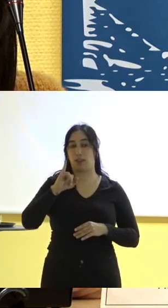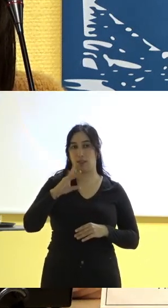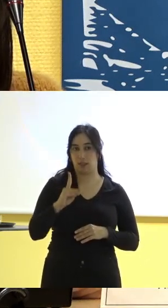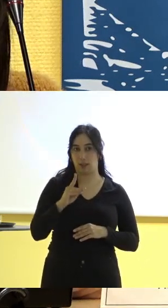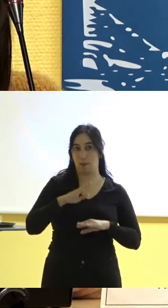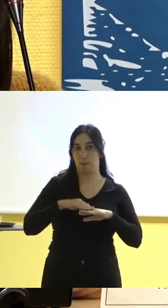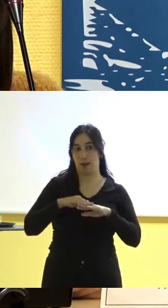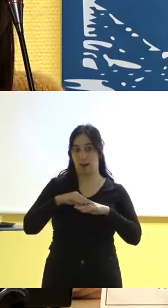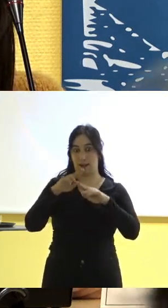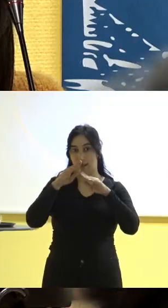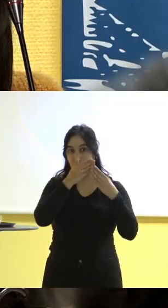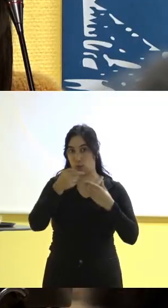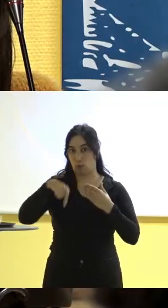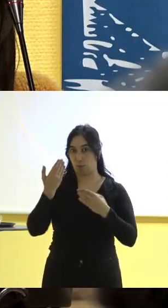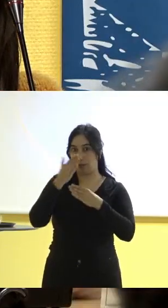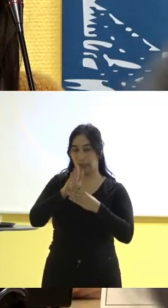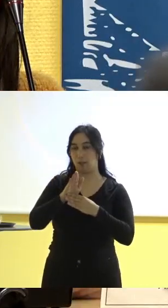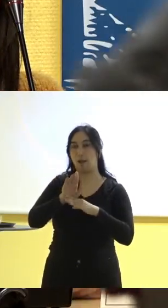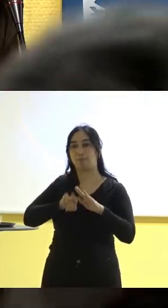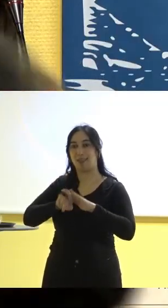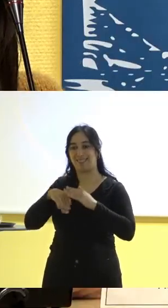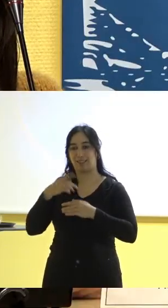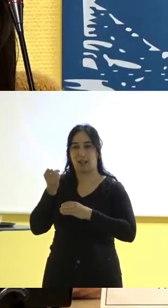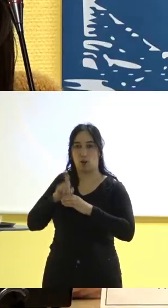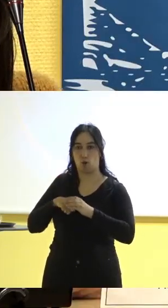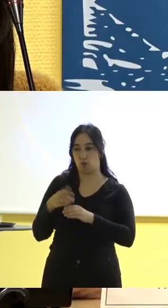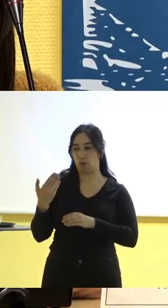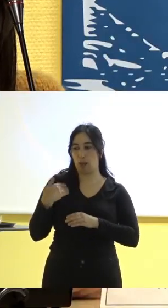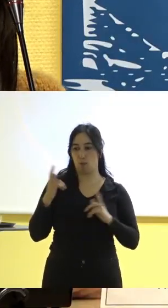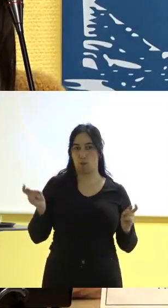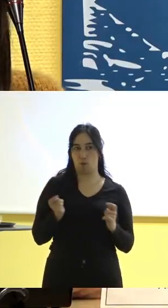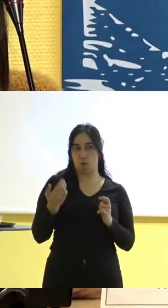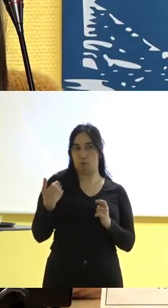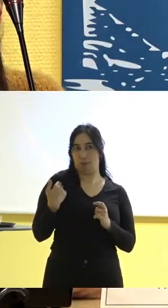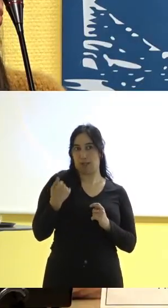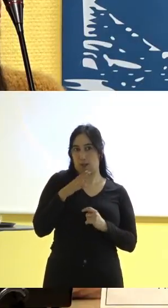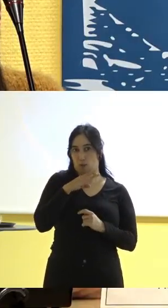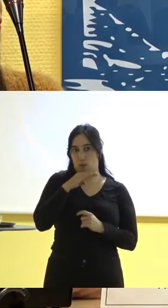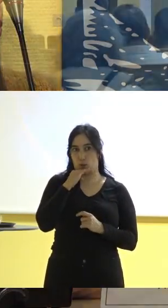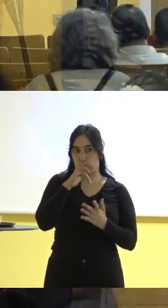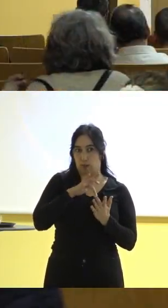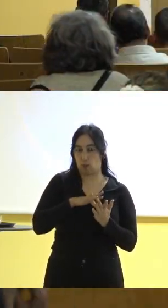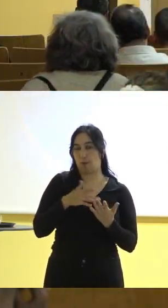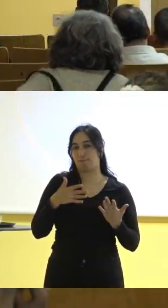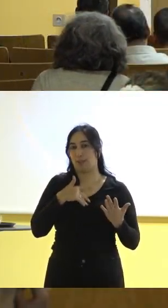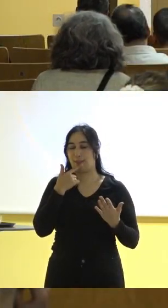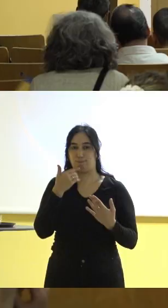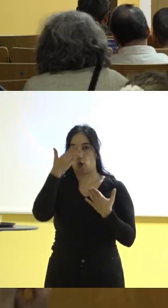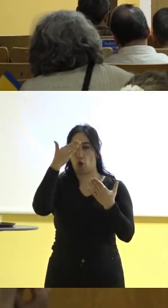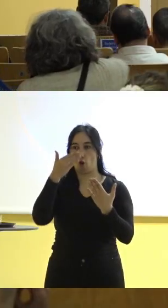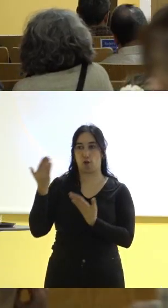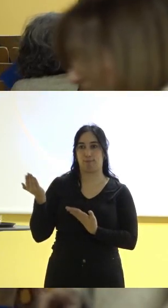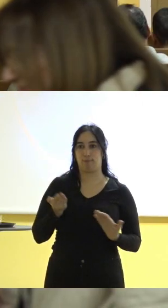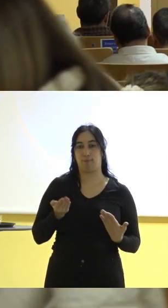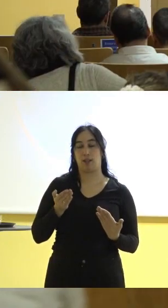estudio que nos presenta hoy aquí. Ha sido publicado muy recientemente, el pasado mes de octubre. Es un honor contar con Laura en este